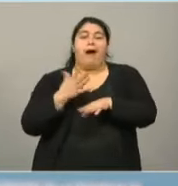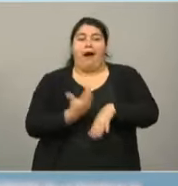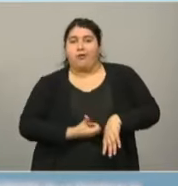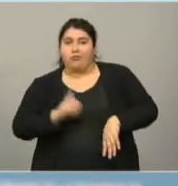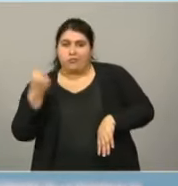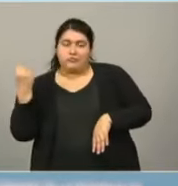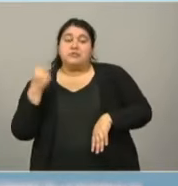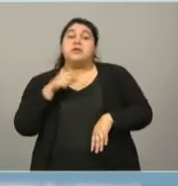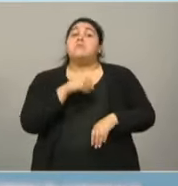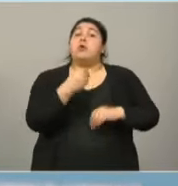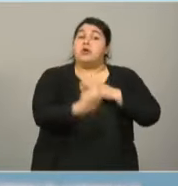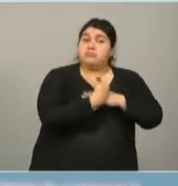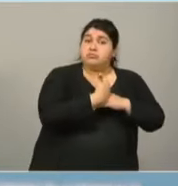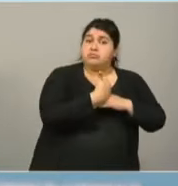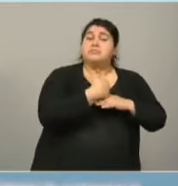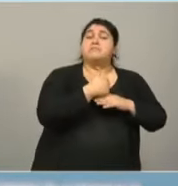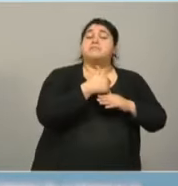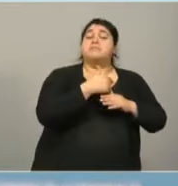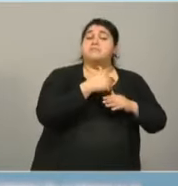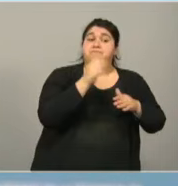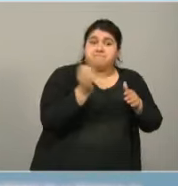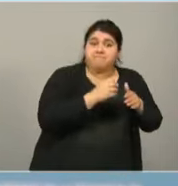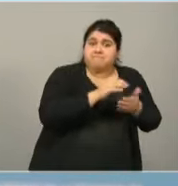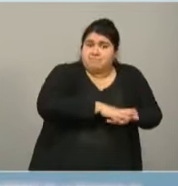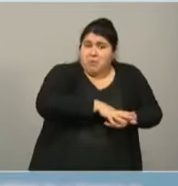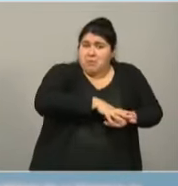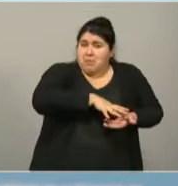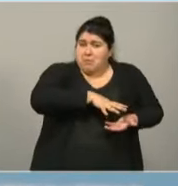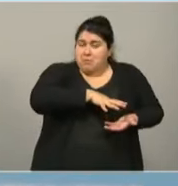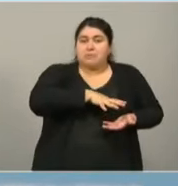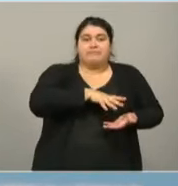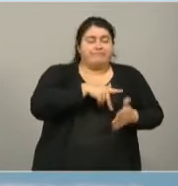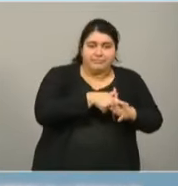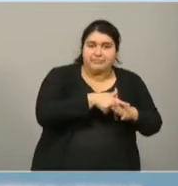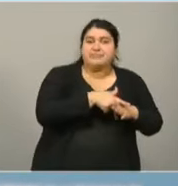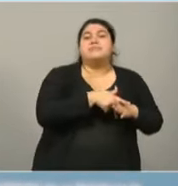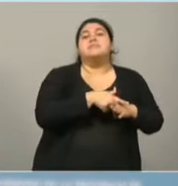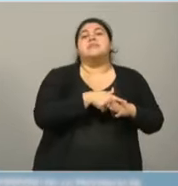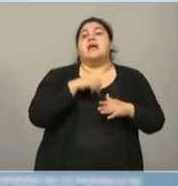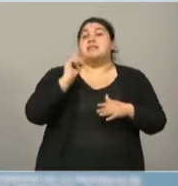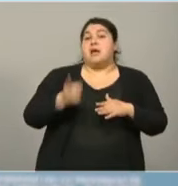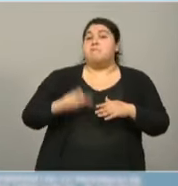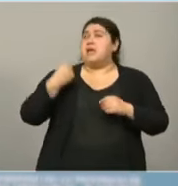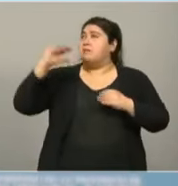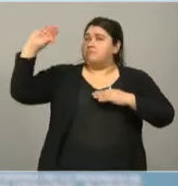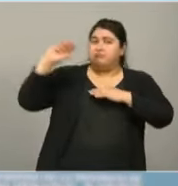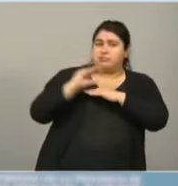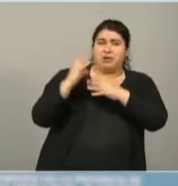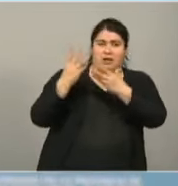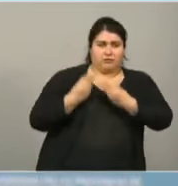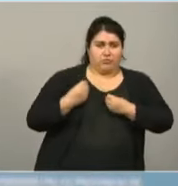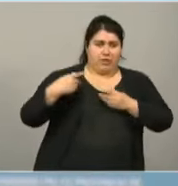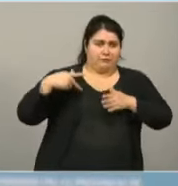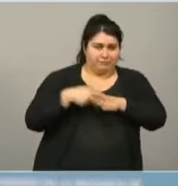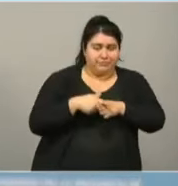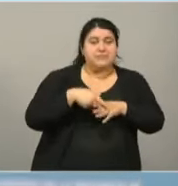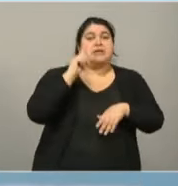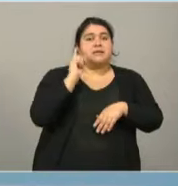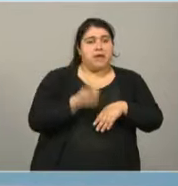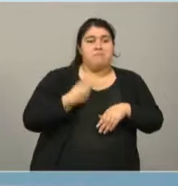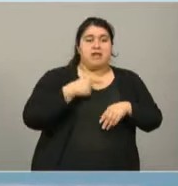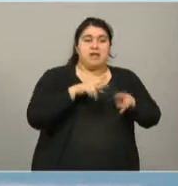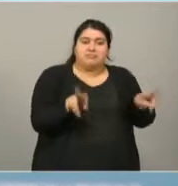estamos viendo Es una caída tanto de la recaudación que recibimos de la coparticipación nacional como de nuestra